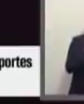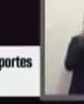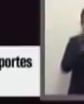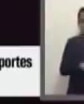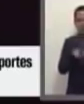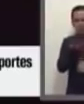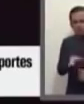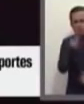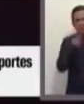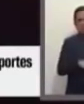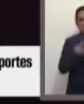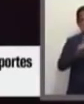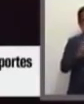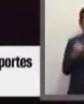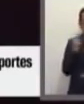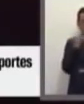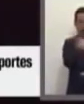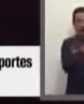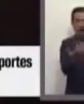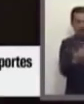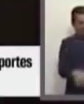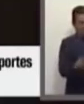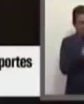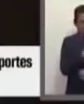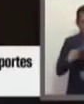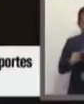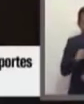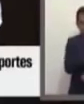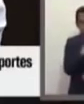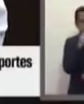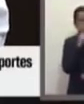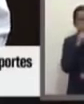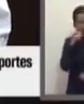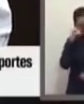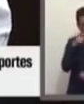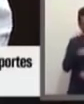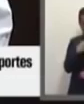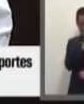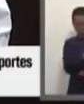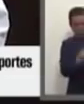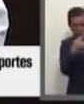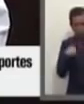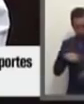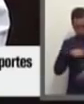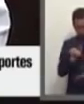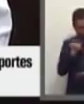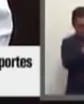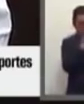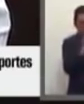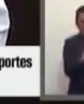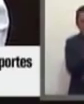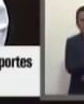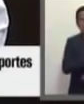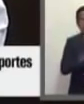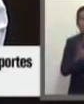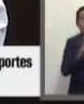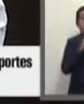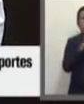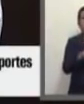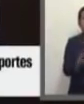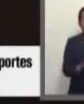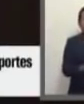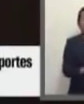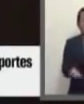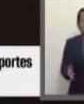2020. No les importa que esta soberanía no le dé ni un centavo del presupuesto a su negocio en el lago de Texcoco. Ya lo resolvieron con